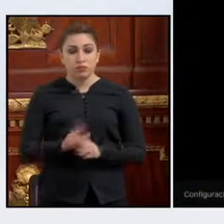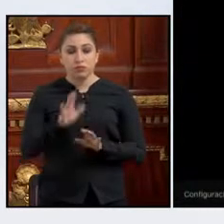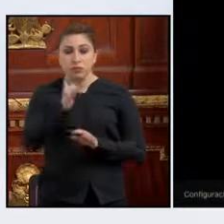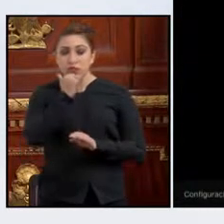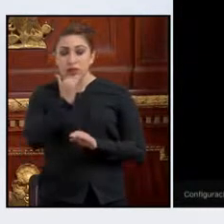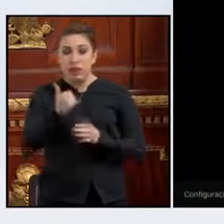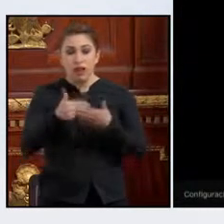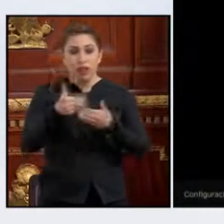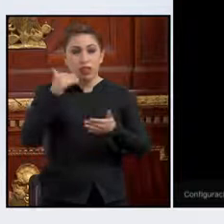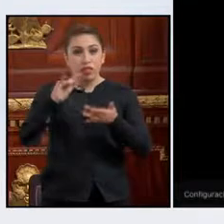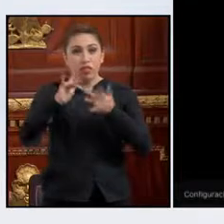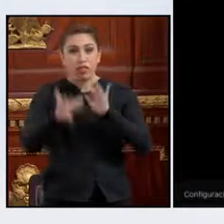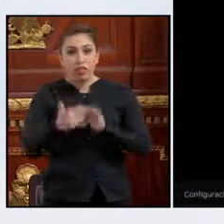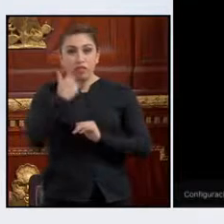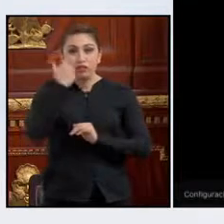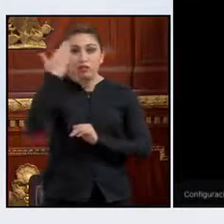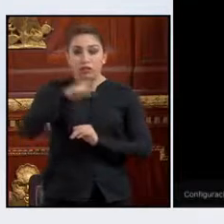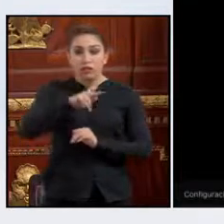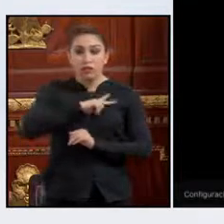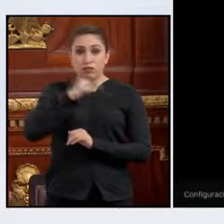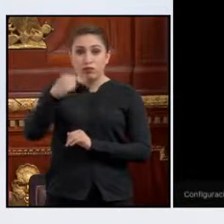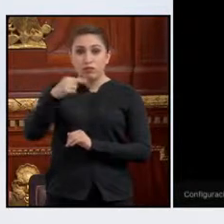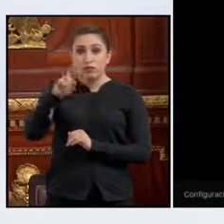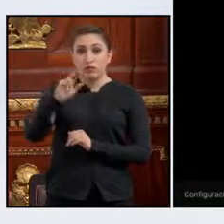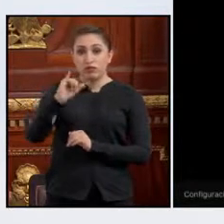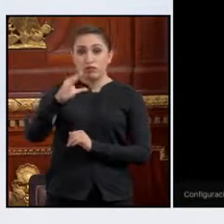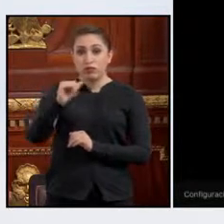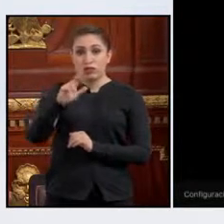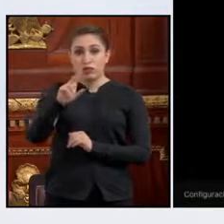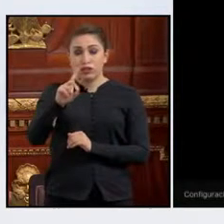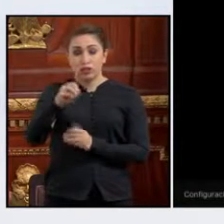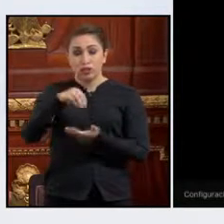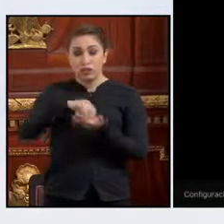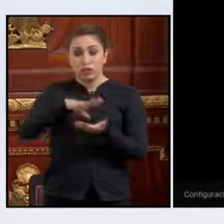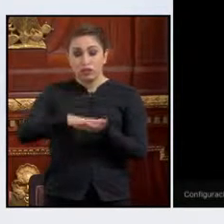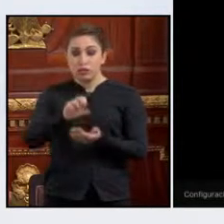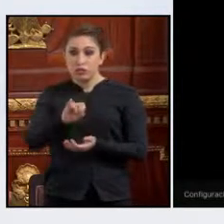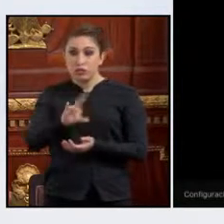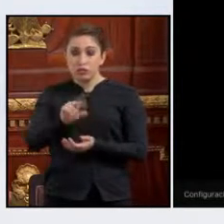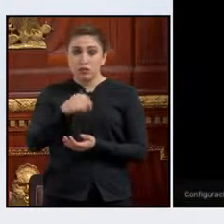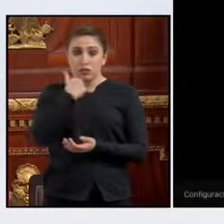voto, Ricardo Fuentes. ¿Su asistencia?